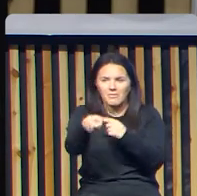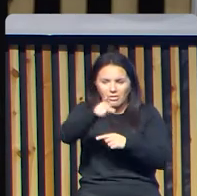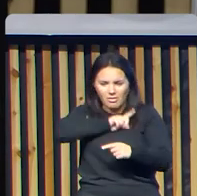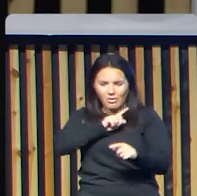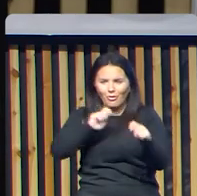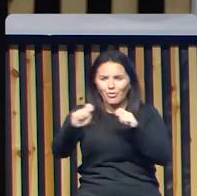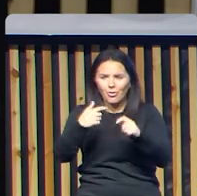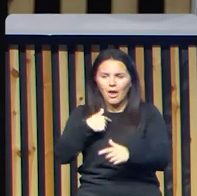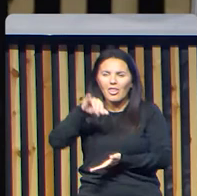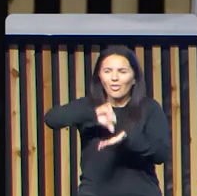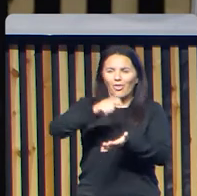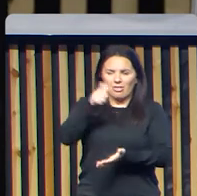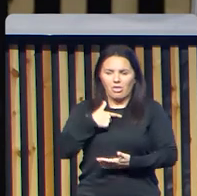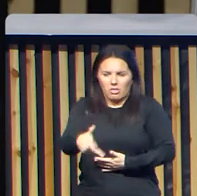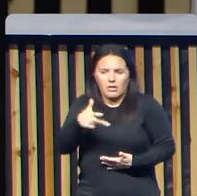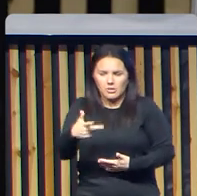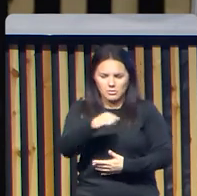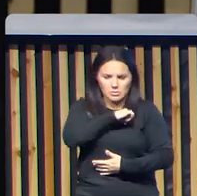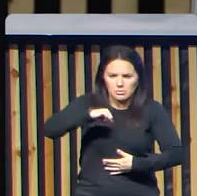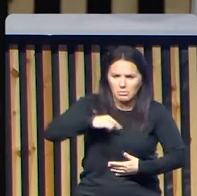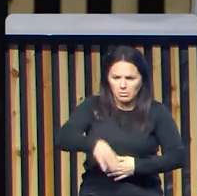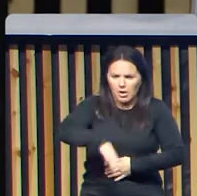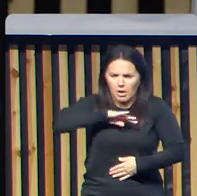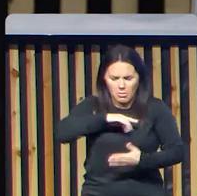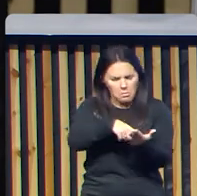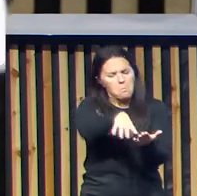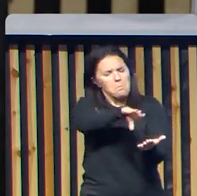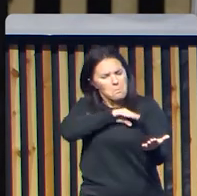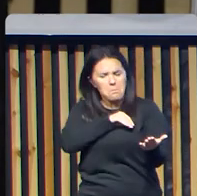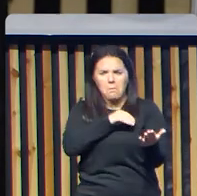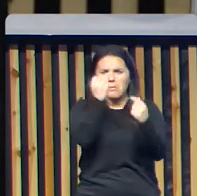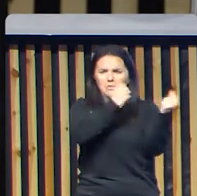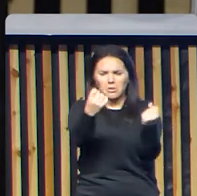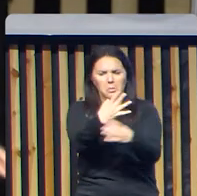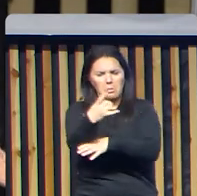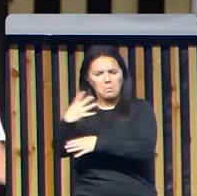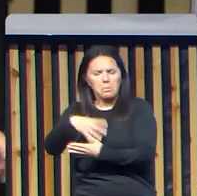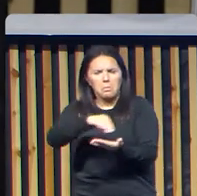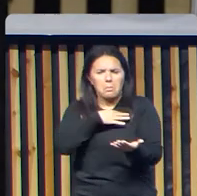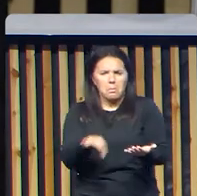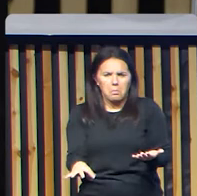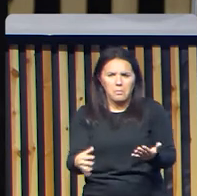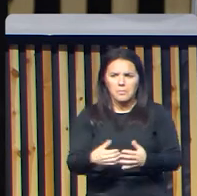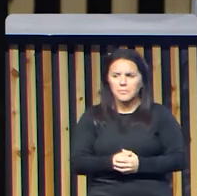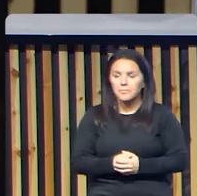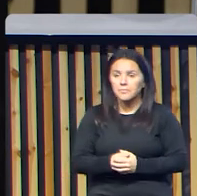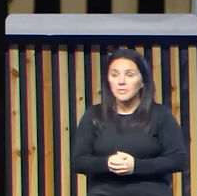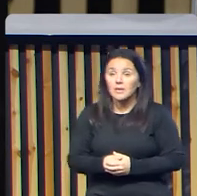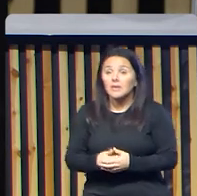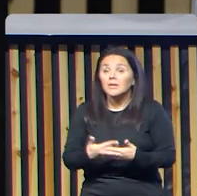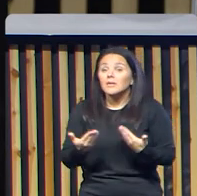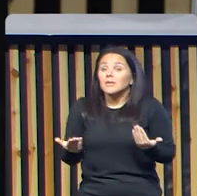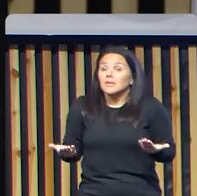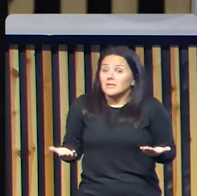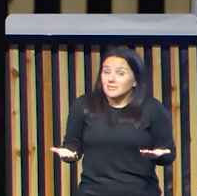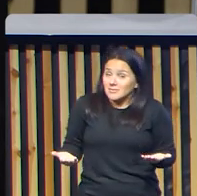no un ciudadano de pleno derecho un ciudadano autónomo capaz de entender lo que sus administraciones le están enviando Y es que